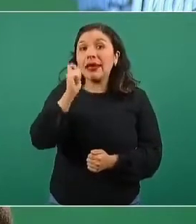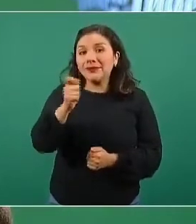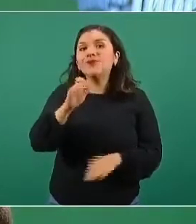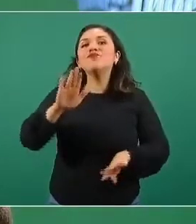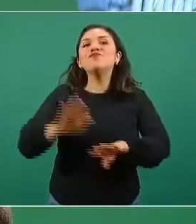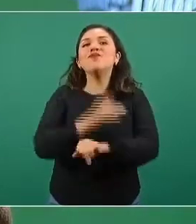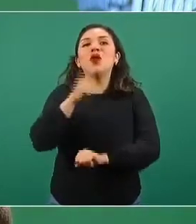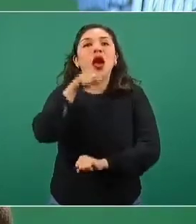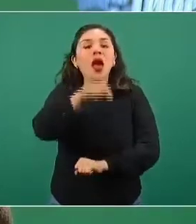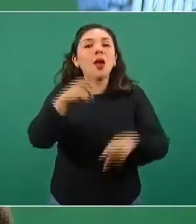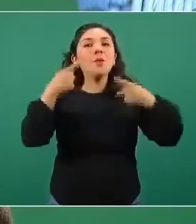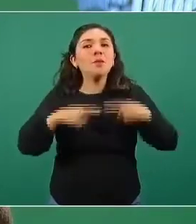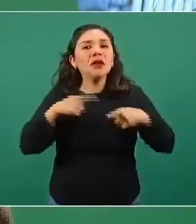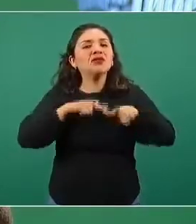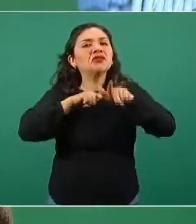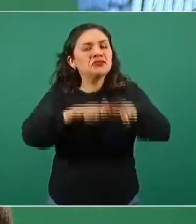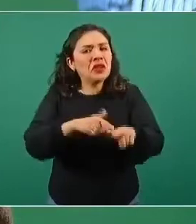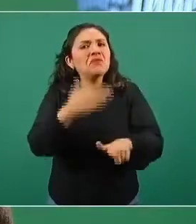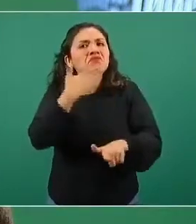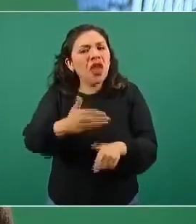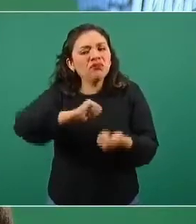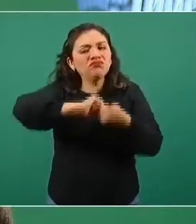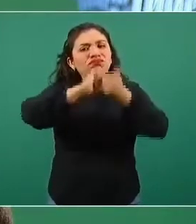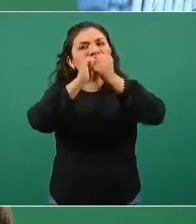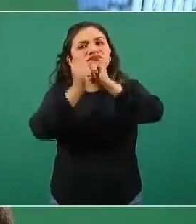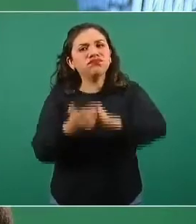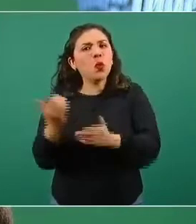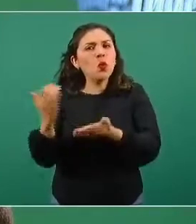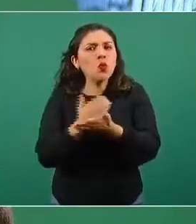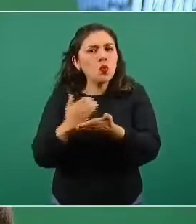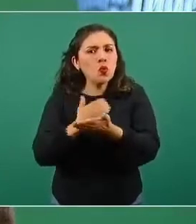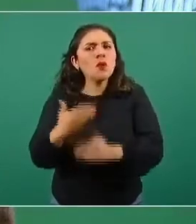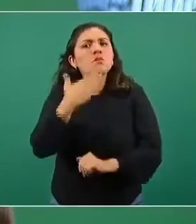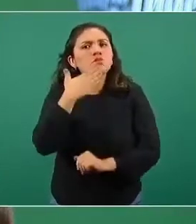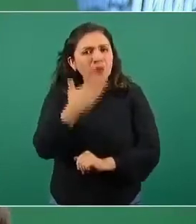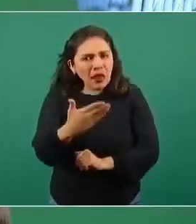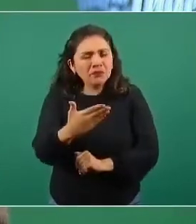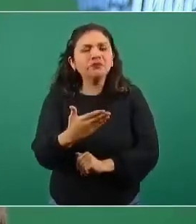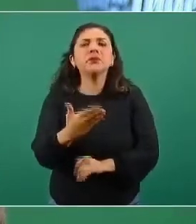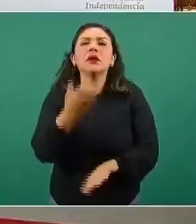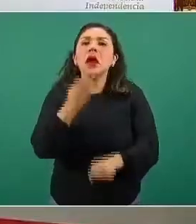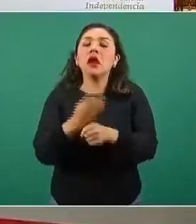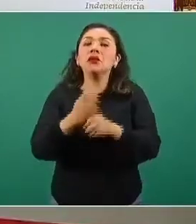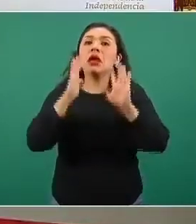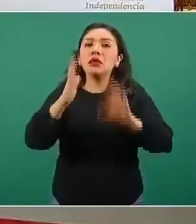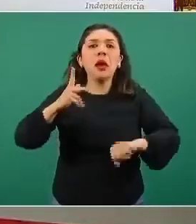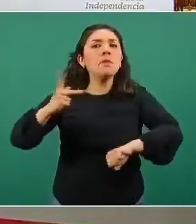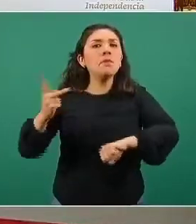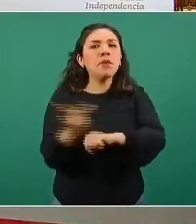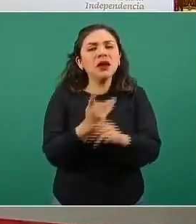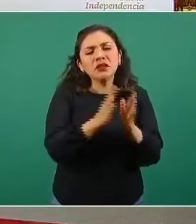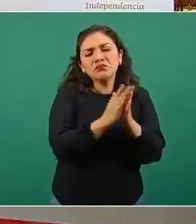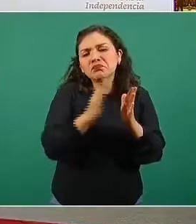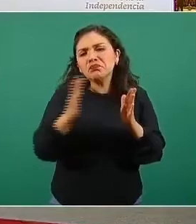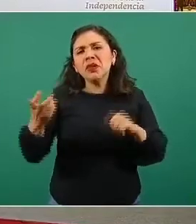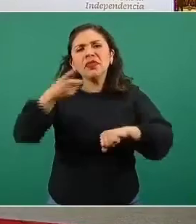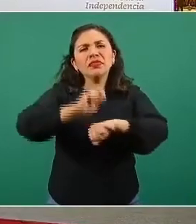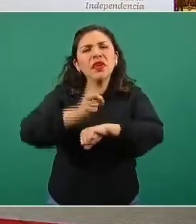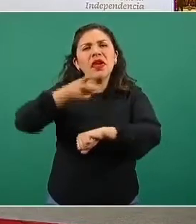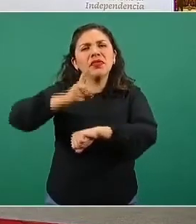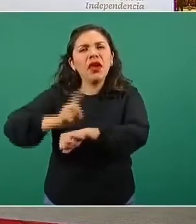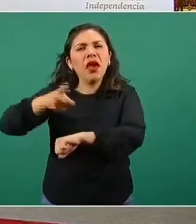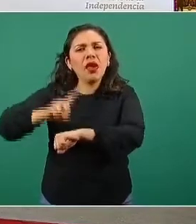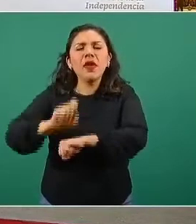producto de que sigue en muy buena evolución, sigue recuperándose, están prácticamente transcurriendo los días en